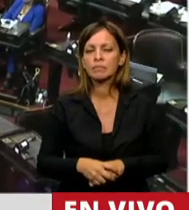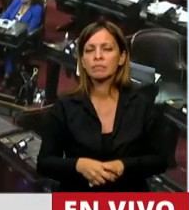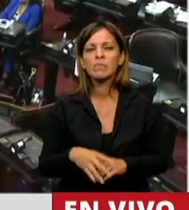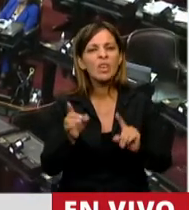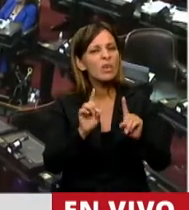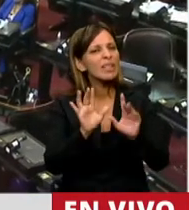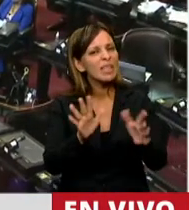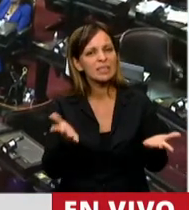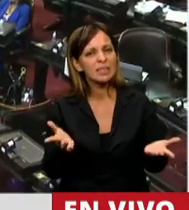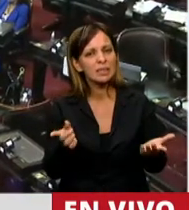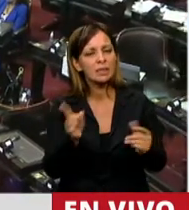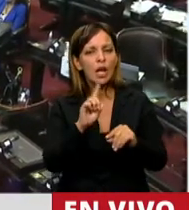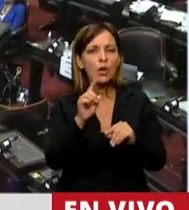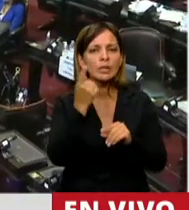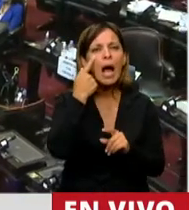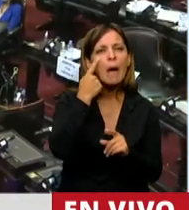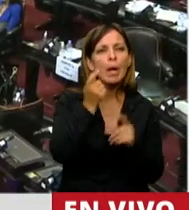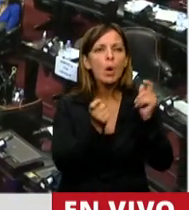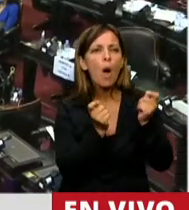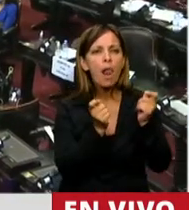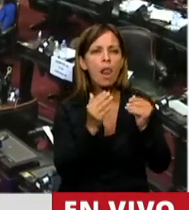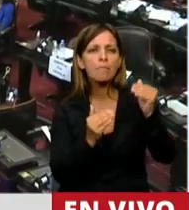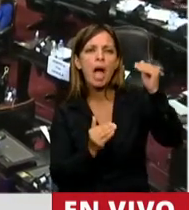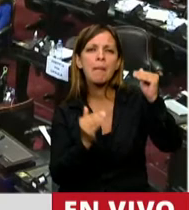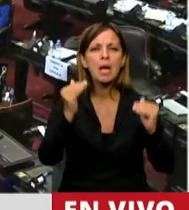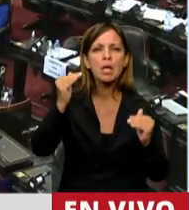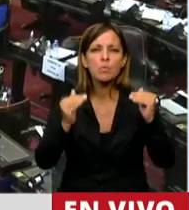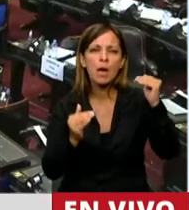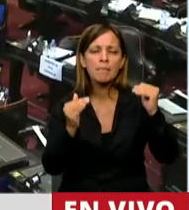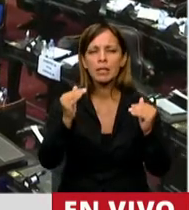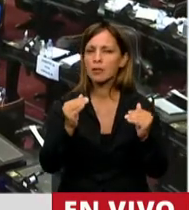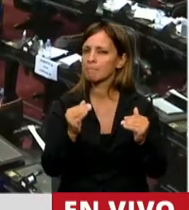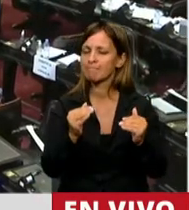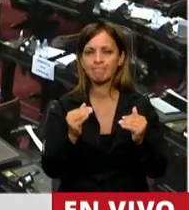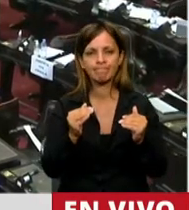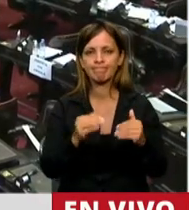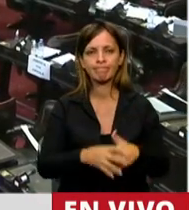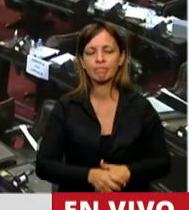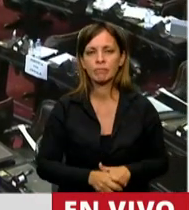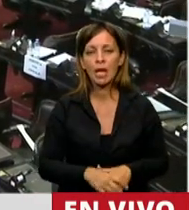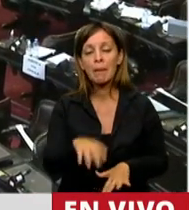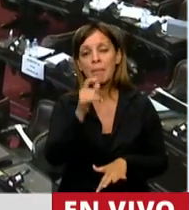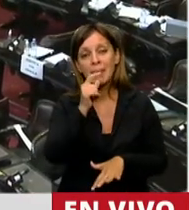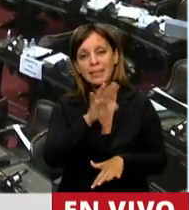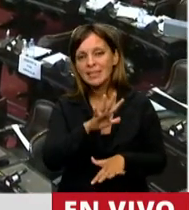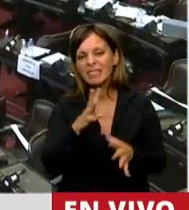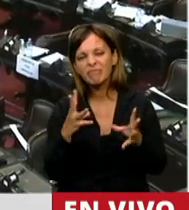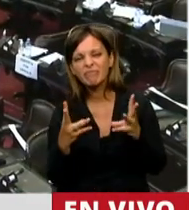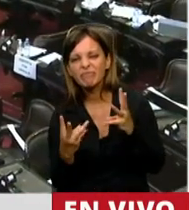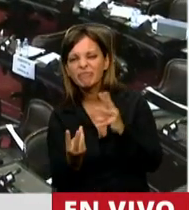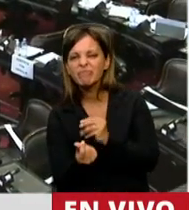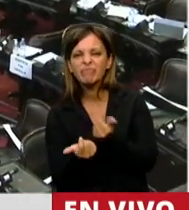discriminando ni jerarquizando y creo que se desluce y se desmerece